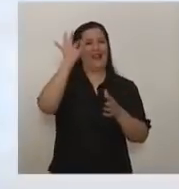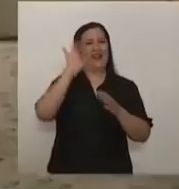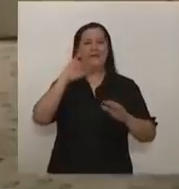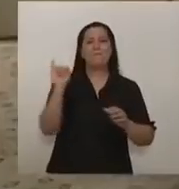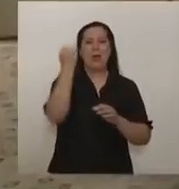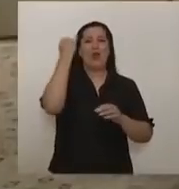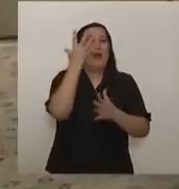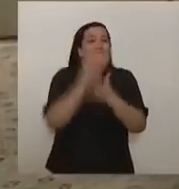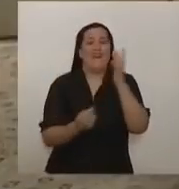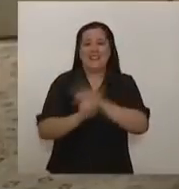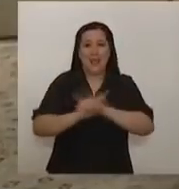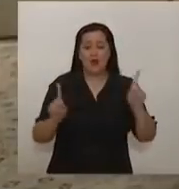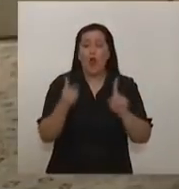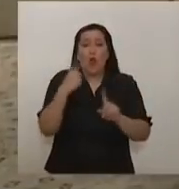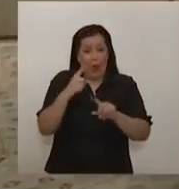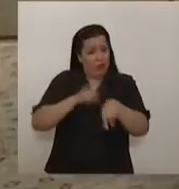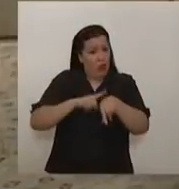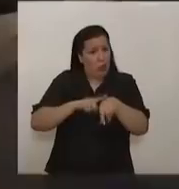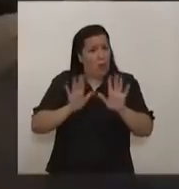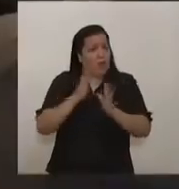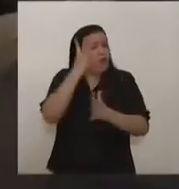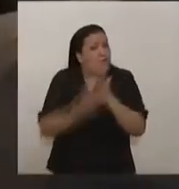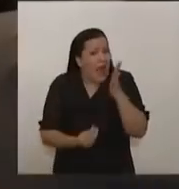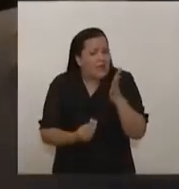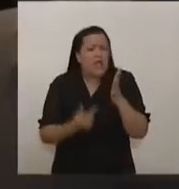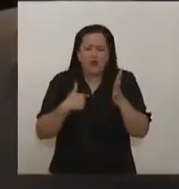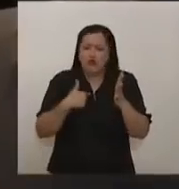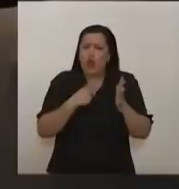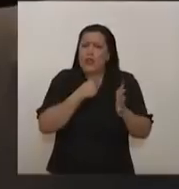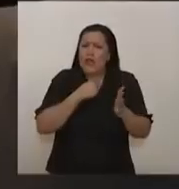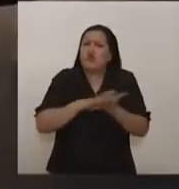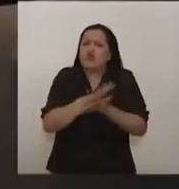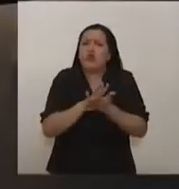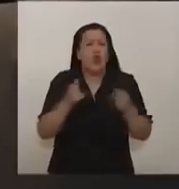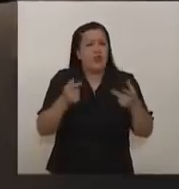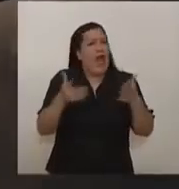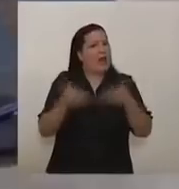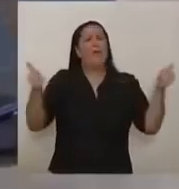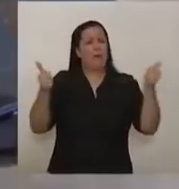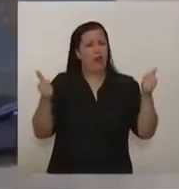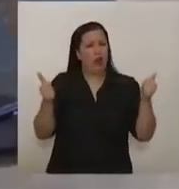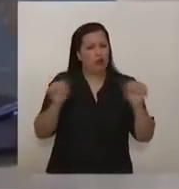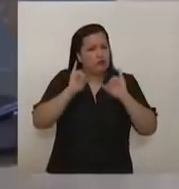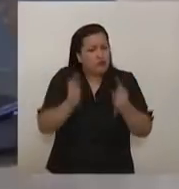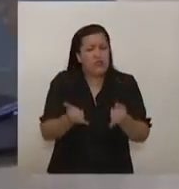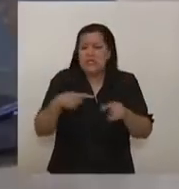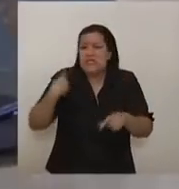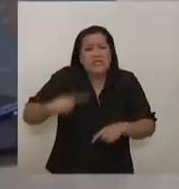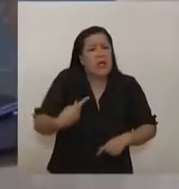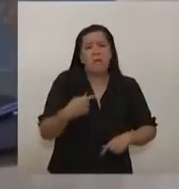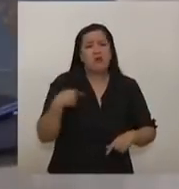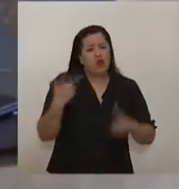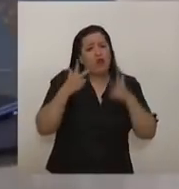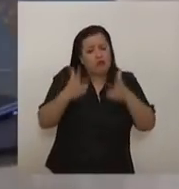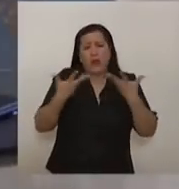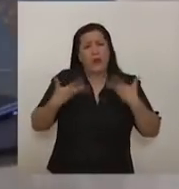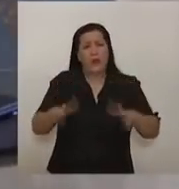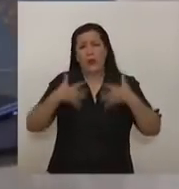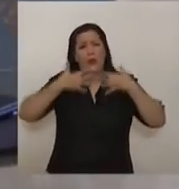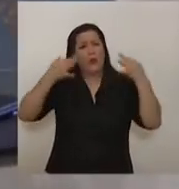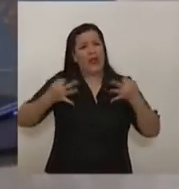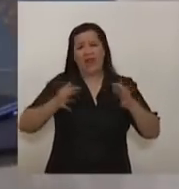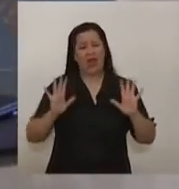equivocarme. Y cuando me equivoqué, busqué corregir mis errores lo más rápido posible. Y siempre les dije la